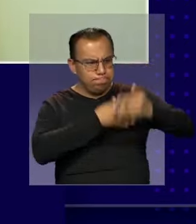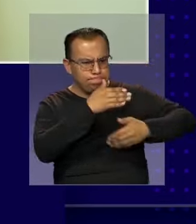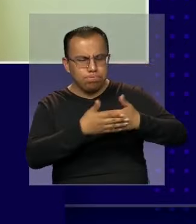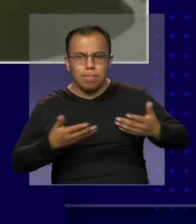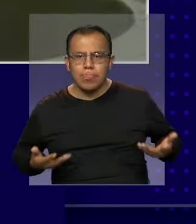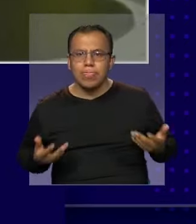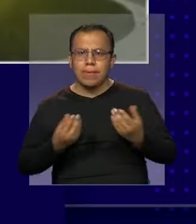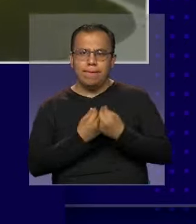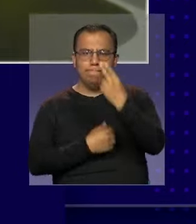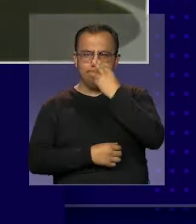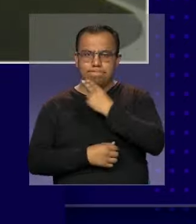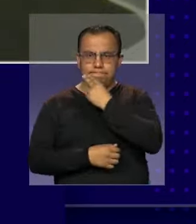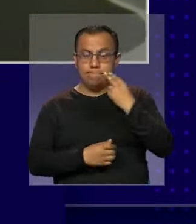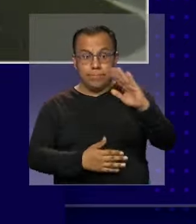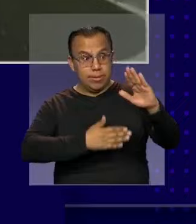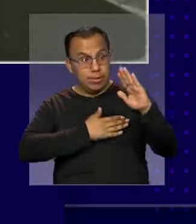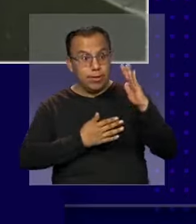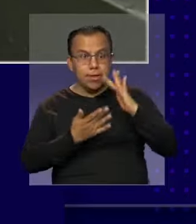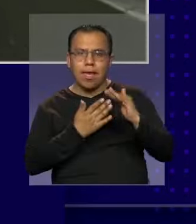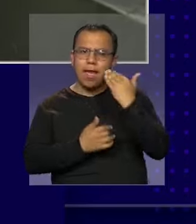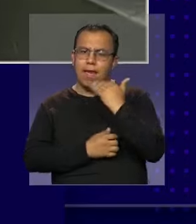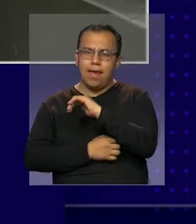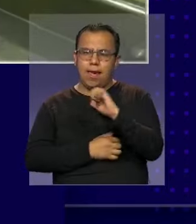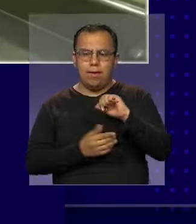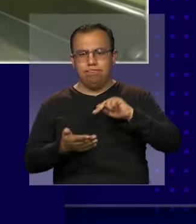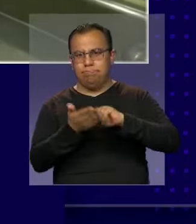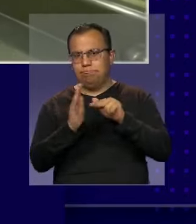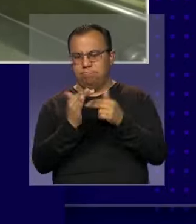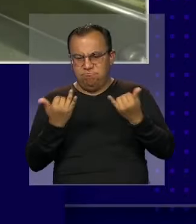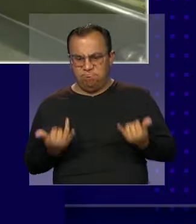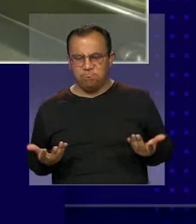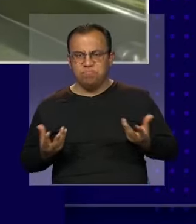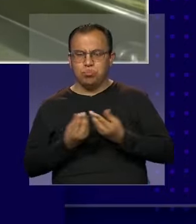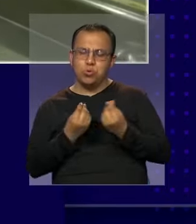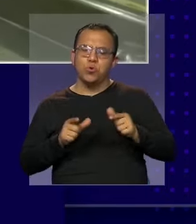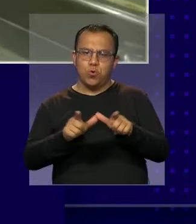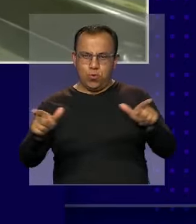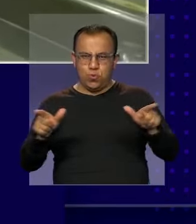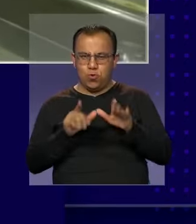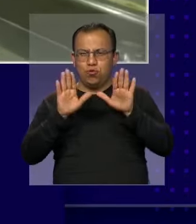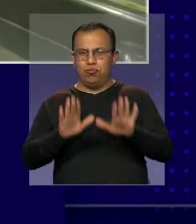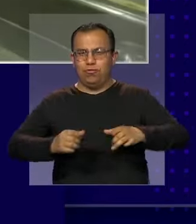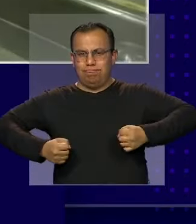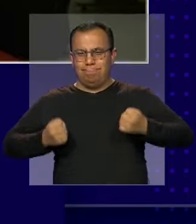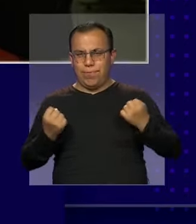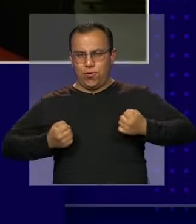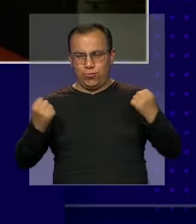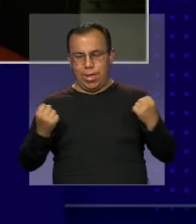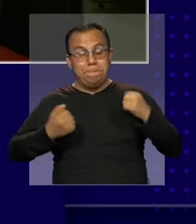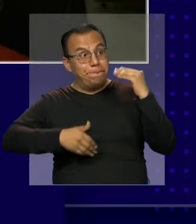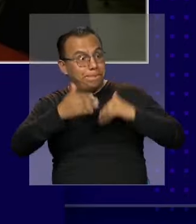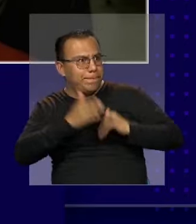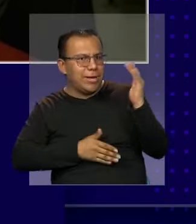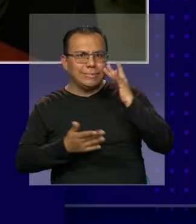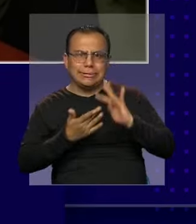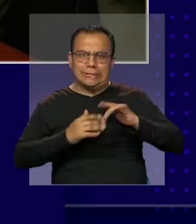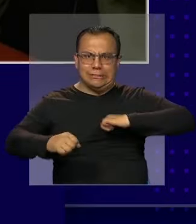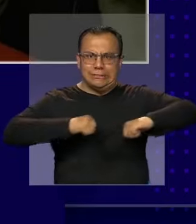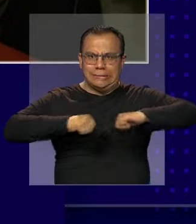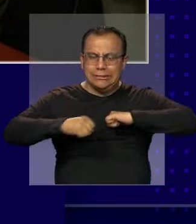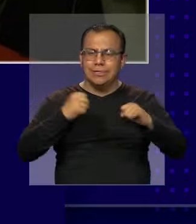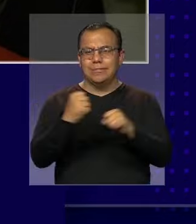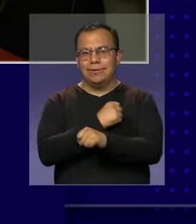una promesa que también se le ha hecho a las mujeres, no solamente, por ejemplo, de un lugar como Bogotá, que ha sido el lugar más exitoso en términos